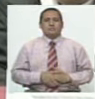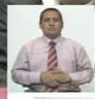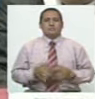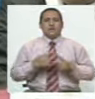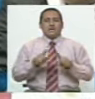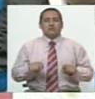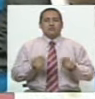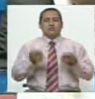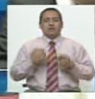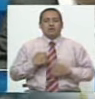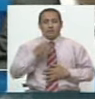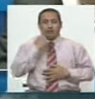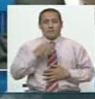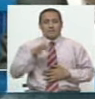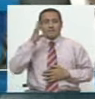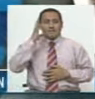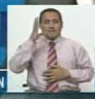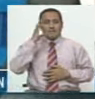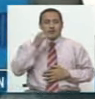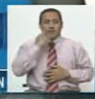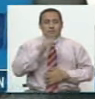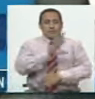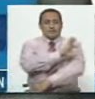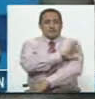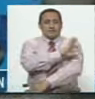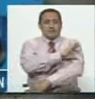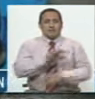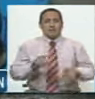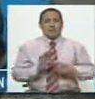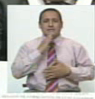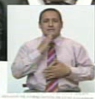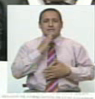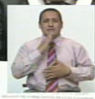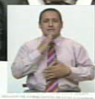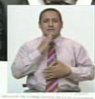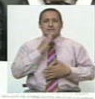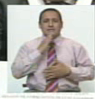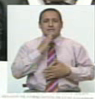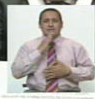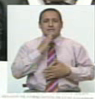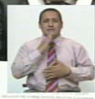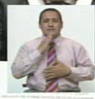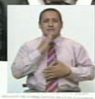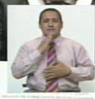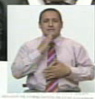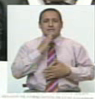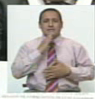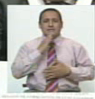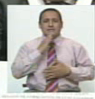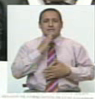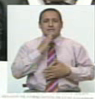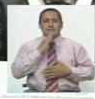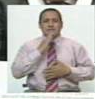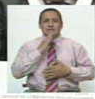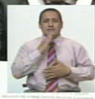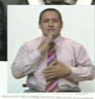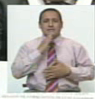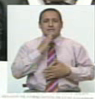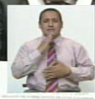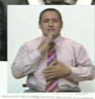el suspendido fiscal de la nación Carlos Ramos Heredia presentó un recurso de reconsideración al Consejo Nacional de la